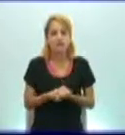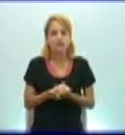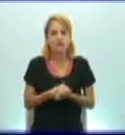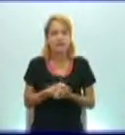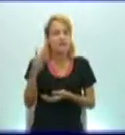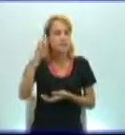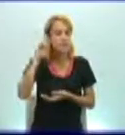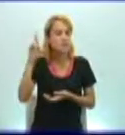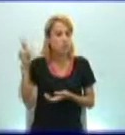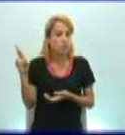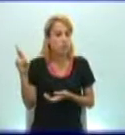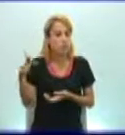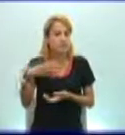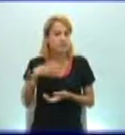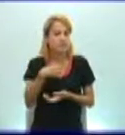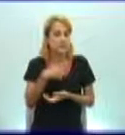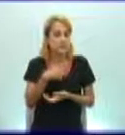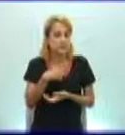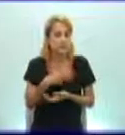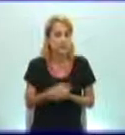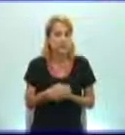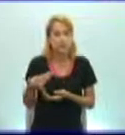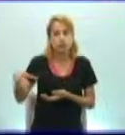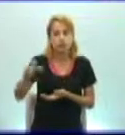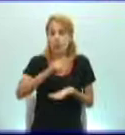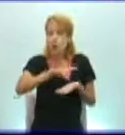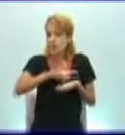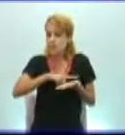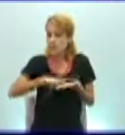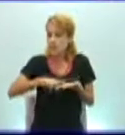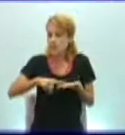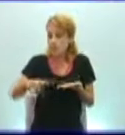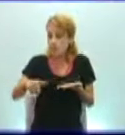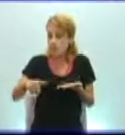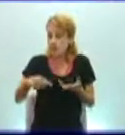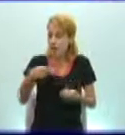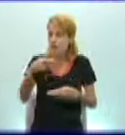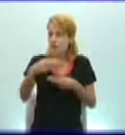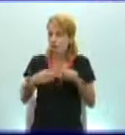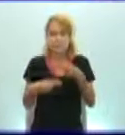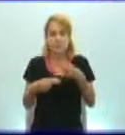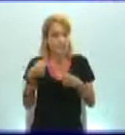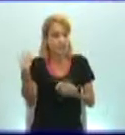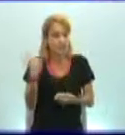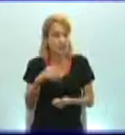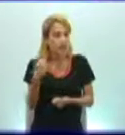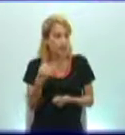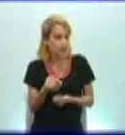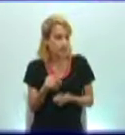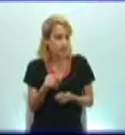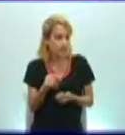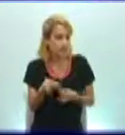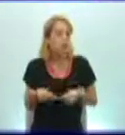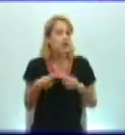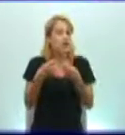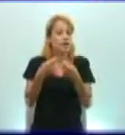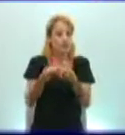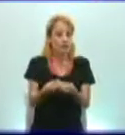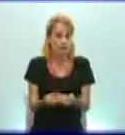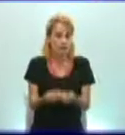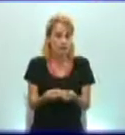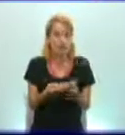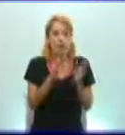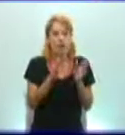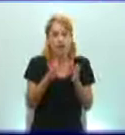Recuerden que tienen toda la semana para realizar las actividades que les orientamos durante